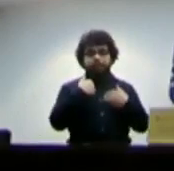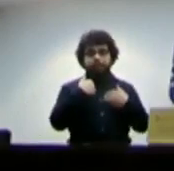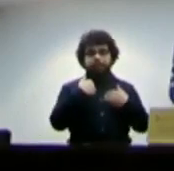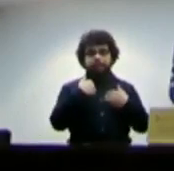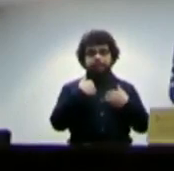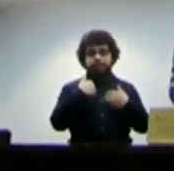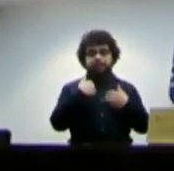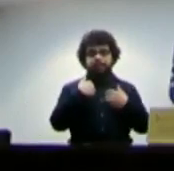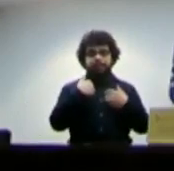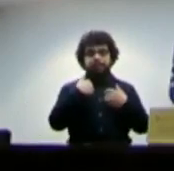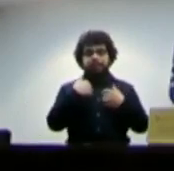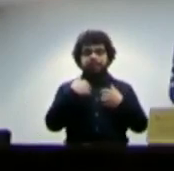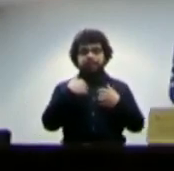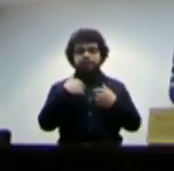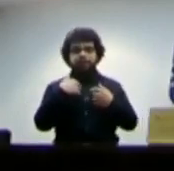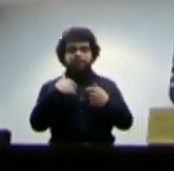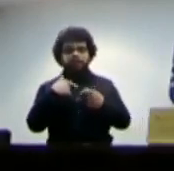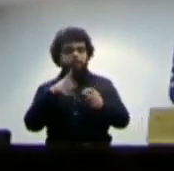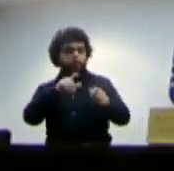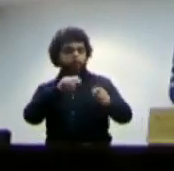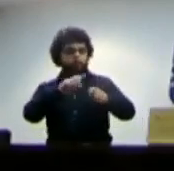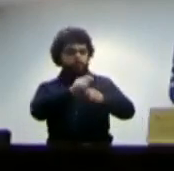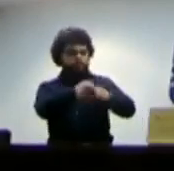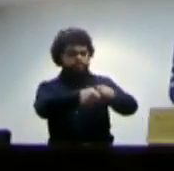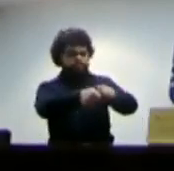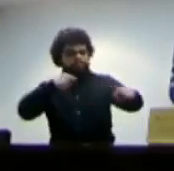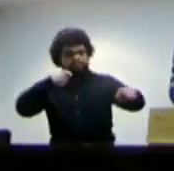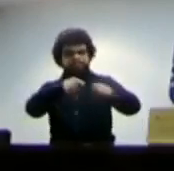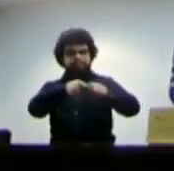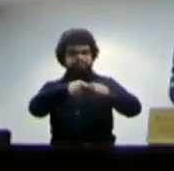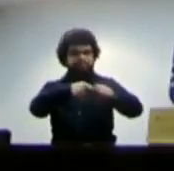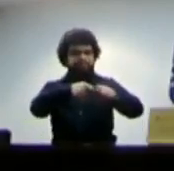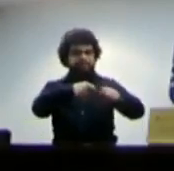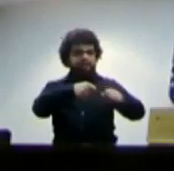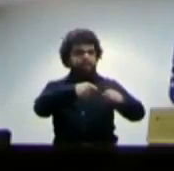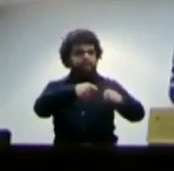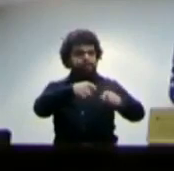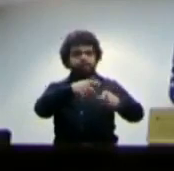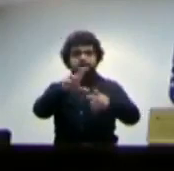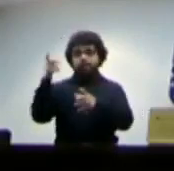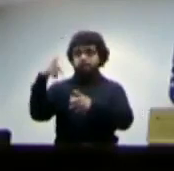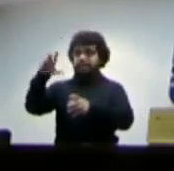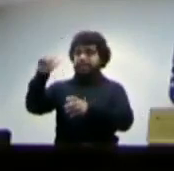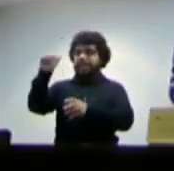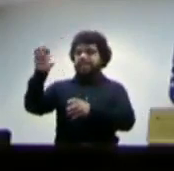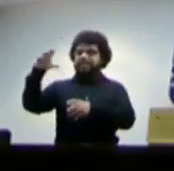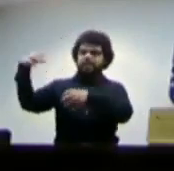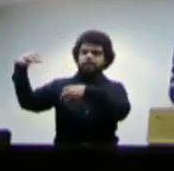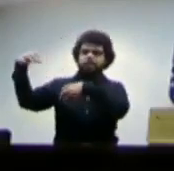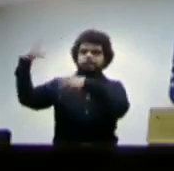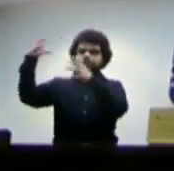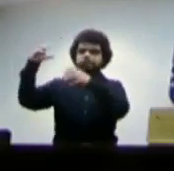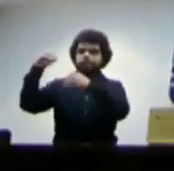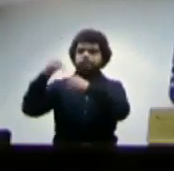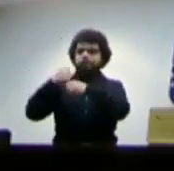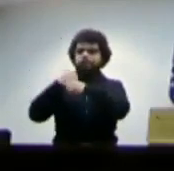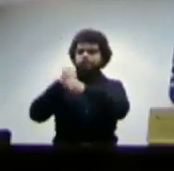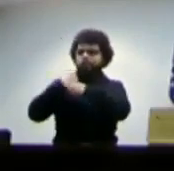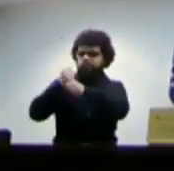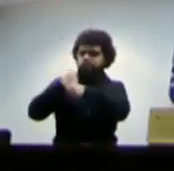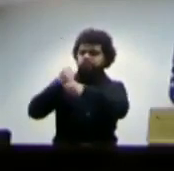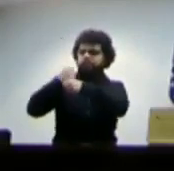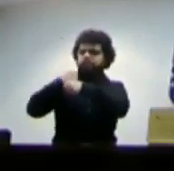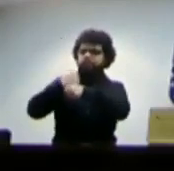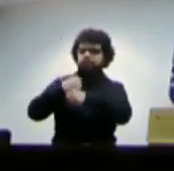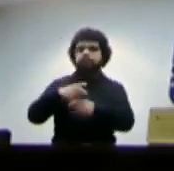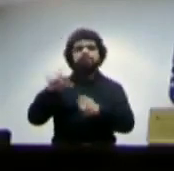aire acondicionado, usted siente que ese generador de emergencia, ajá, se esfuerza para compensar esa demanda de energía que hubo en ese momento.